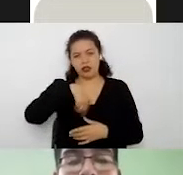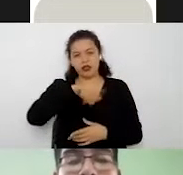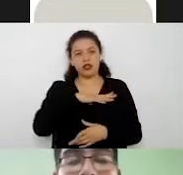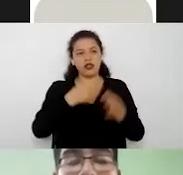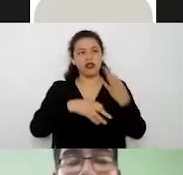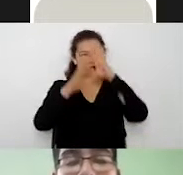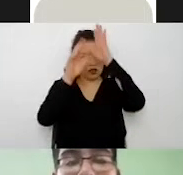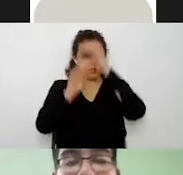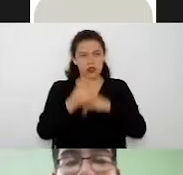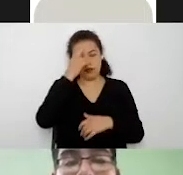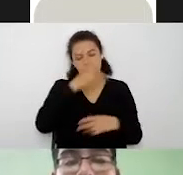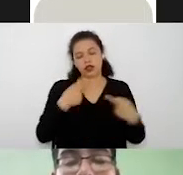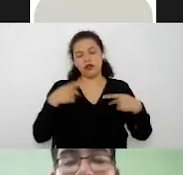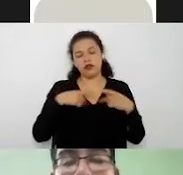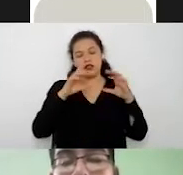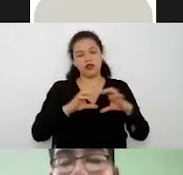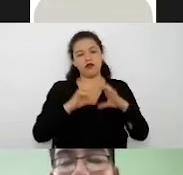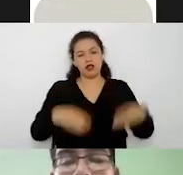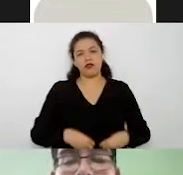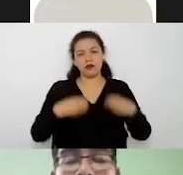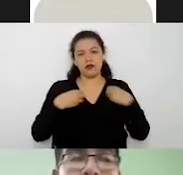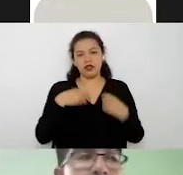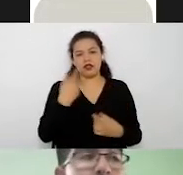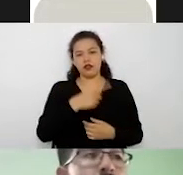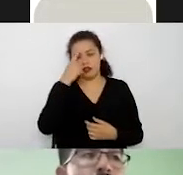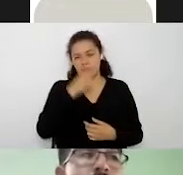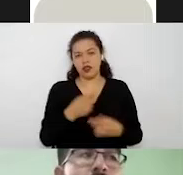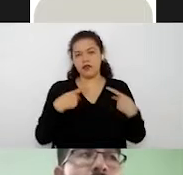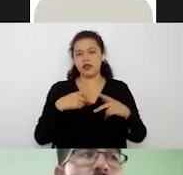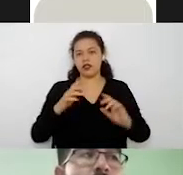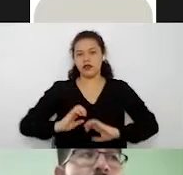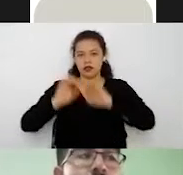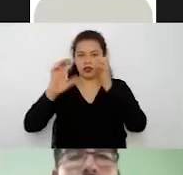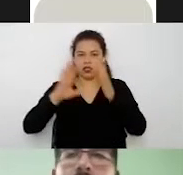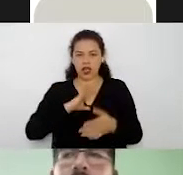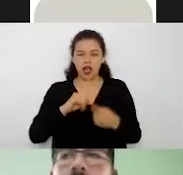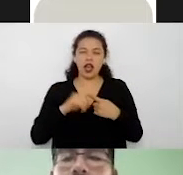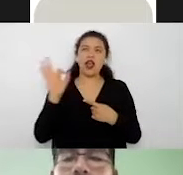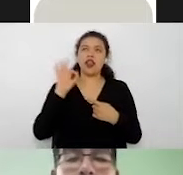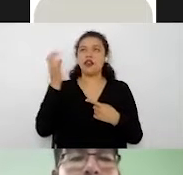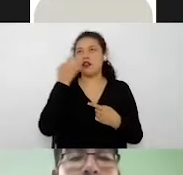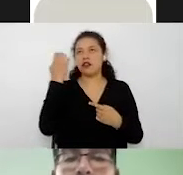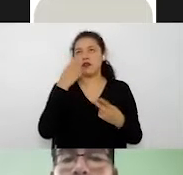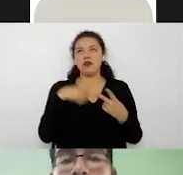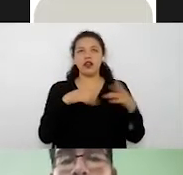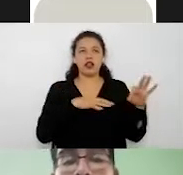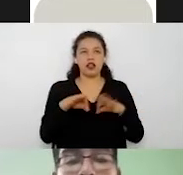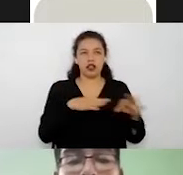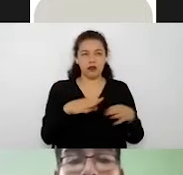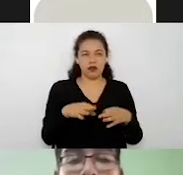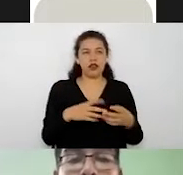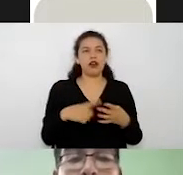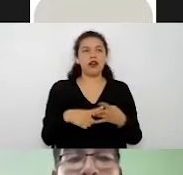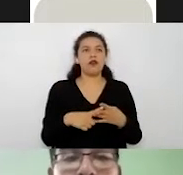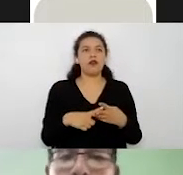salvaguardar a las personas que nos encontramos, ya sea en el edificio, en la escuela, en el trabajo, hasta